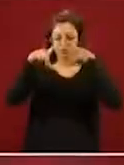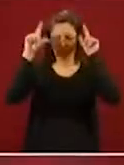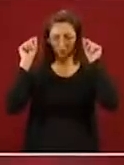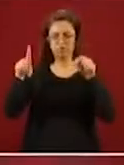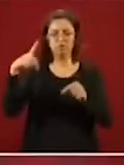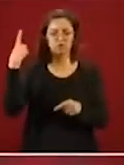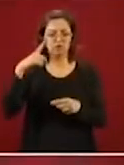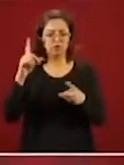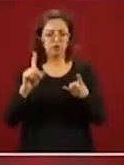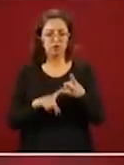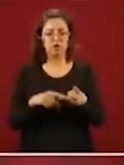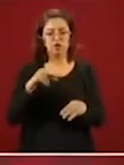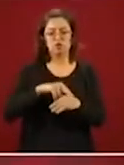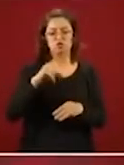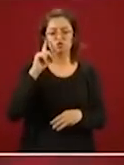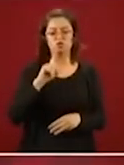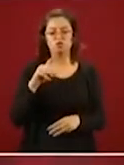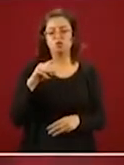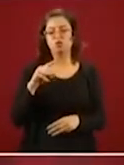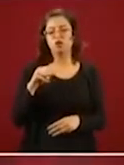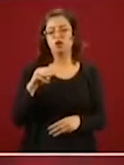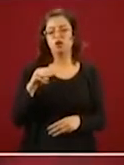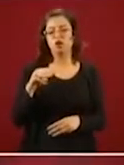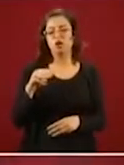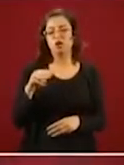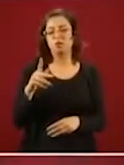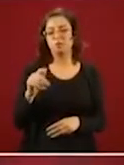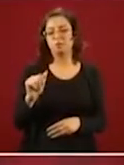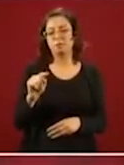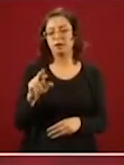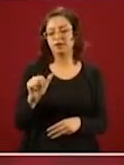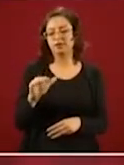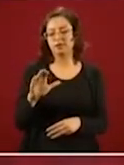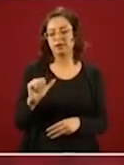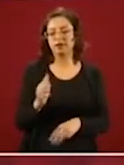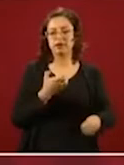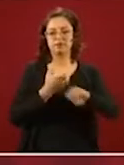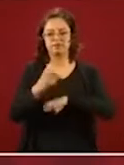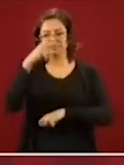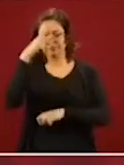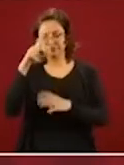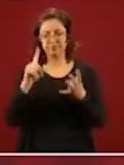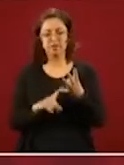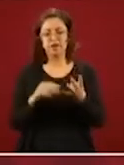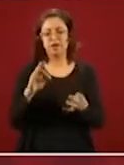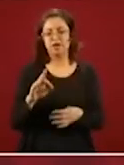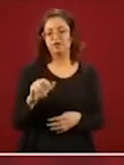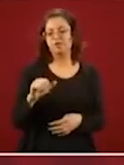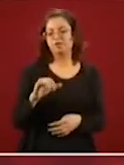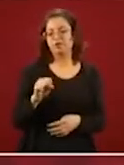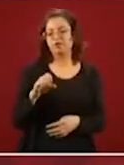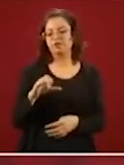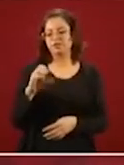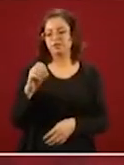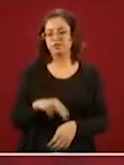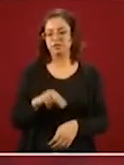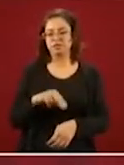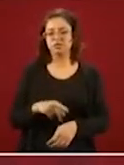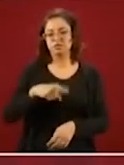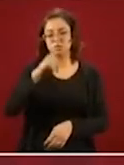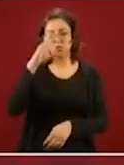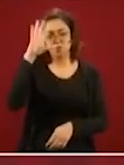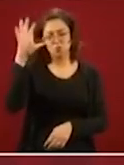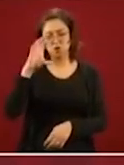La doctora Miralda Aguilar Patraca se va al Estado de México Poniente. El doctor Francisco Monsiváis Salinas al Estado de